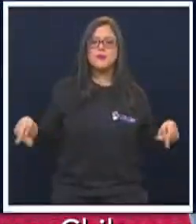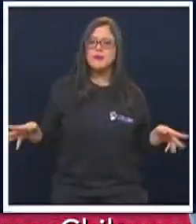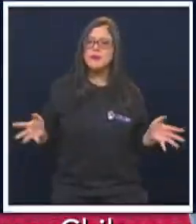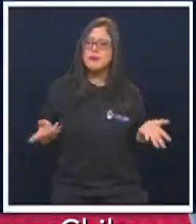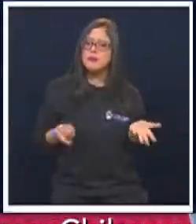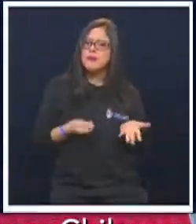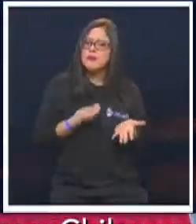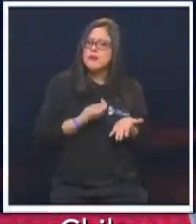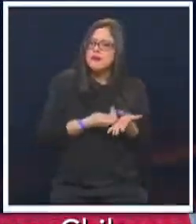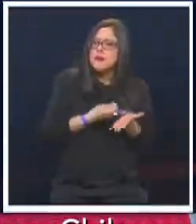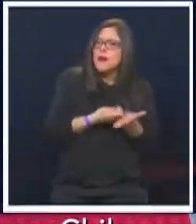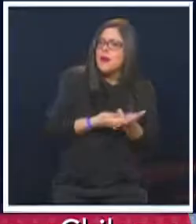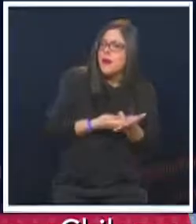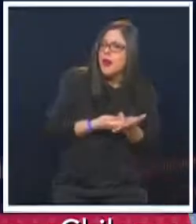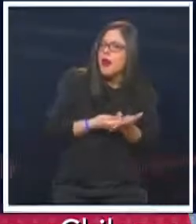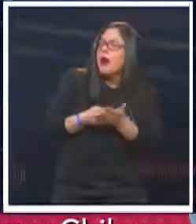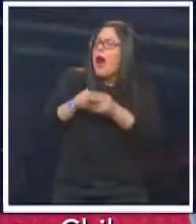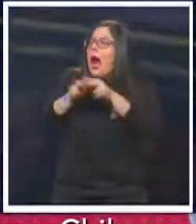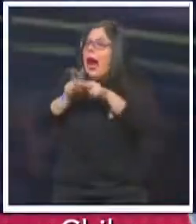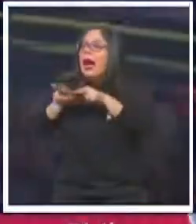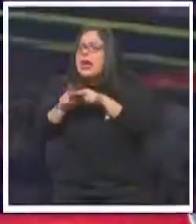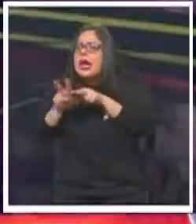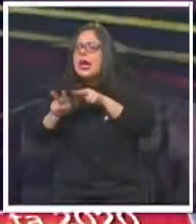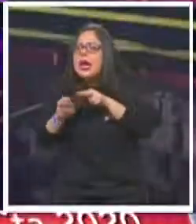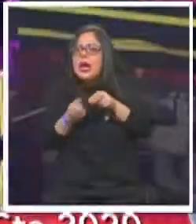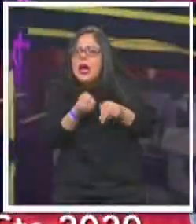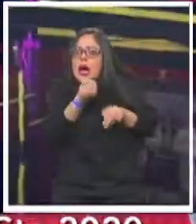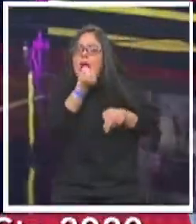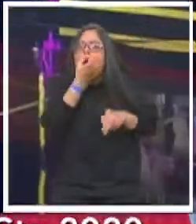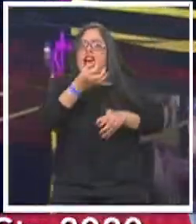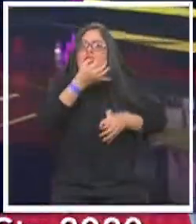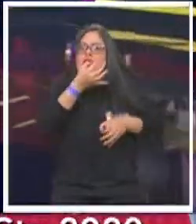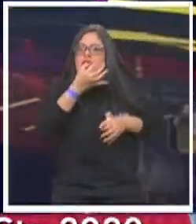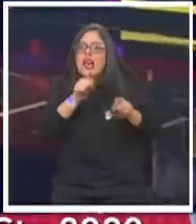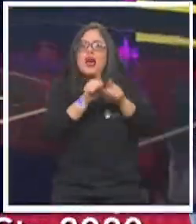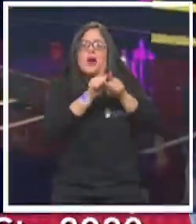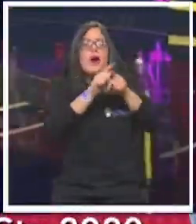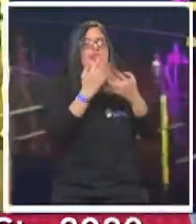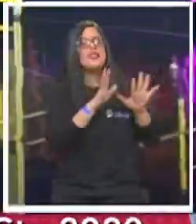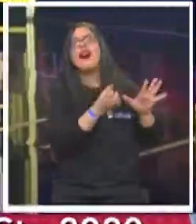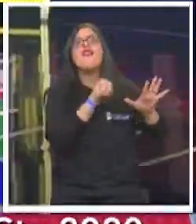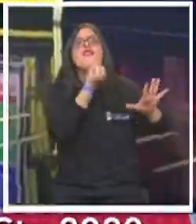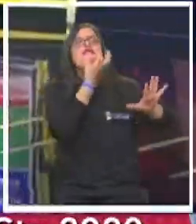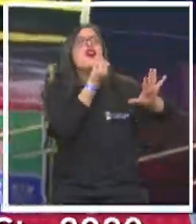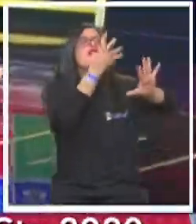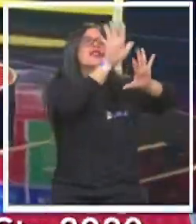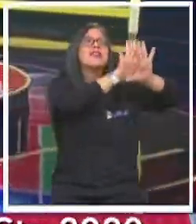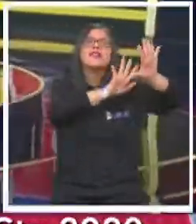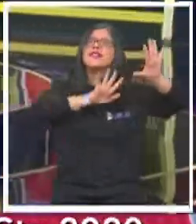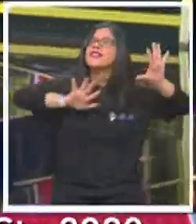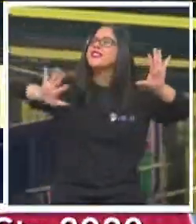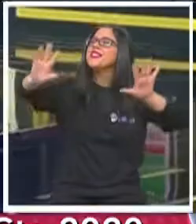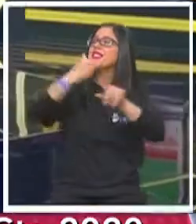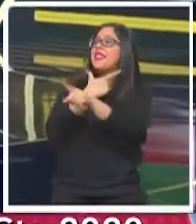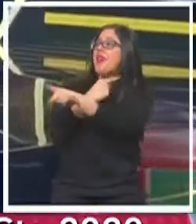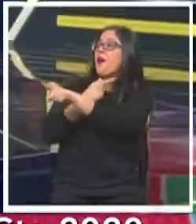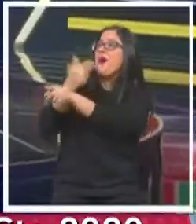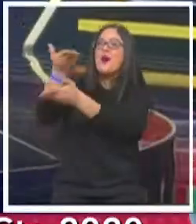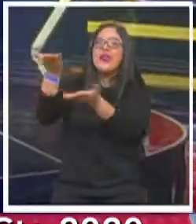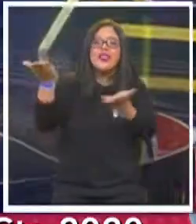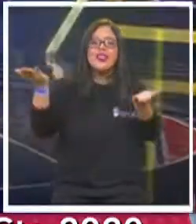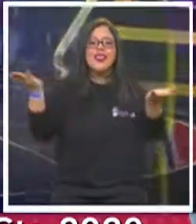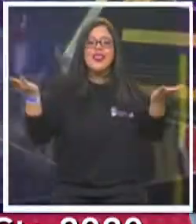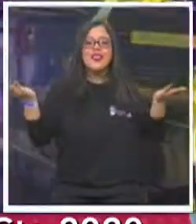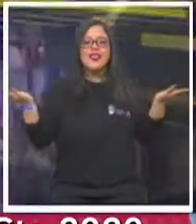Cuentas, arreglé un poco el jardín, decoré con flores como te gustaba a ti.